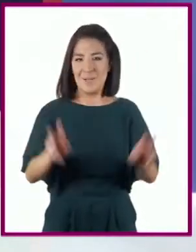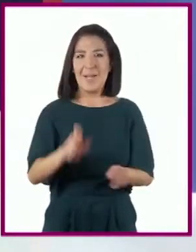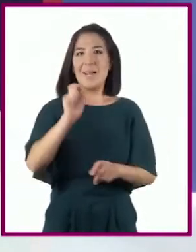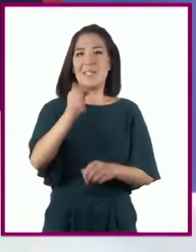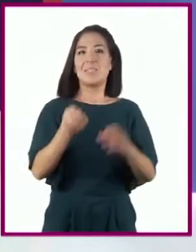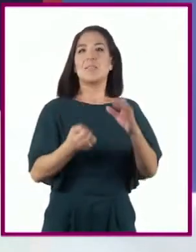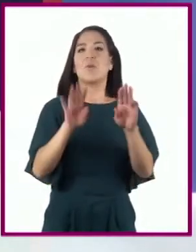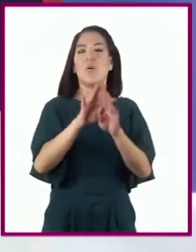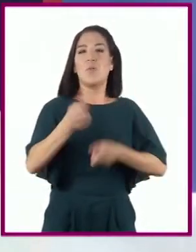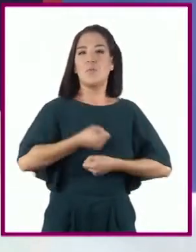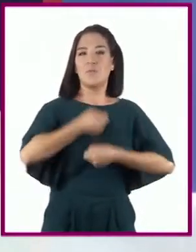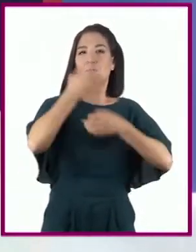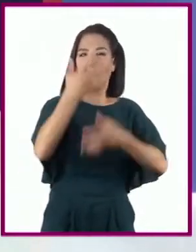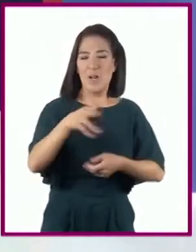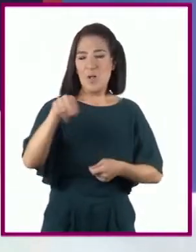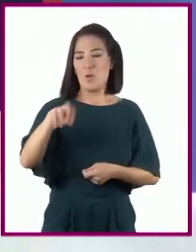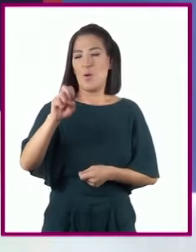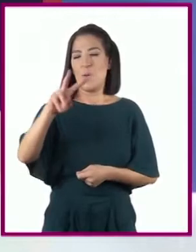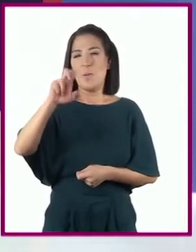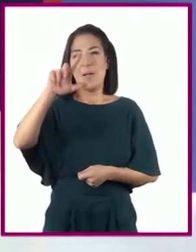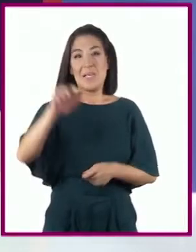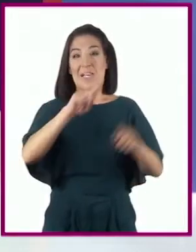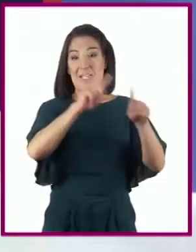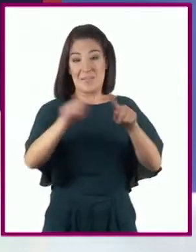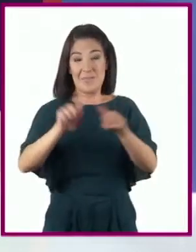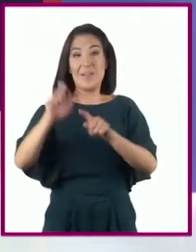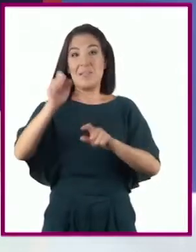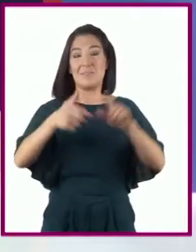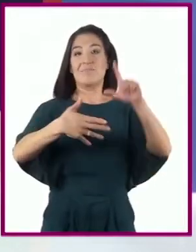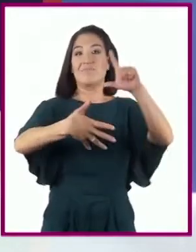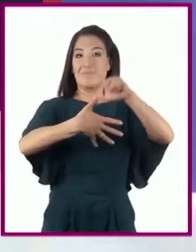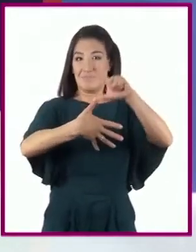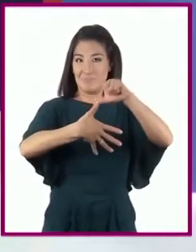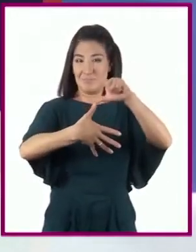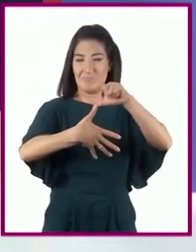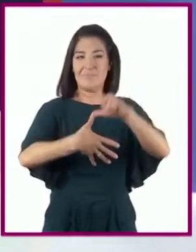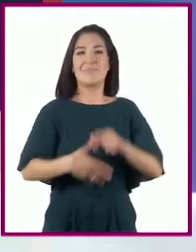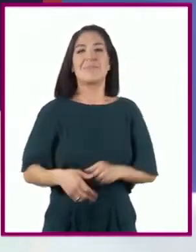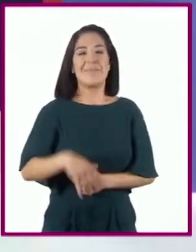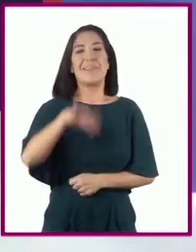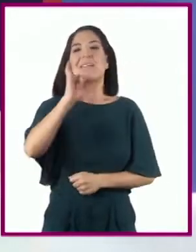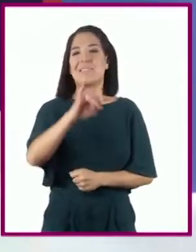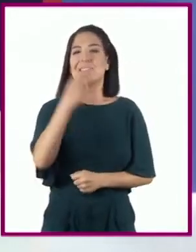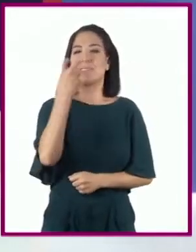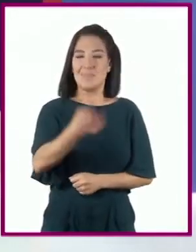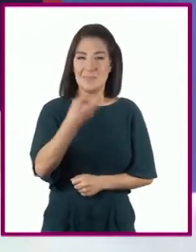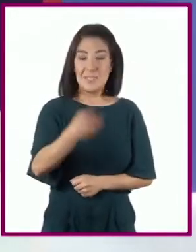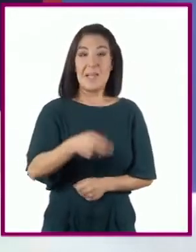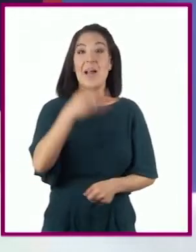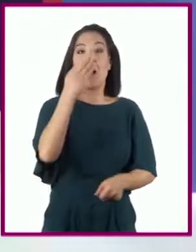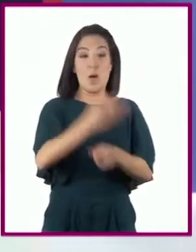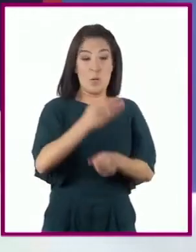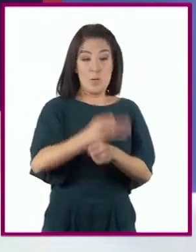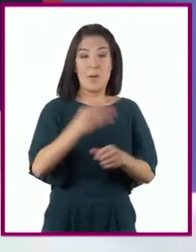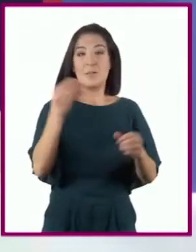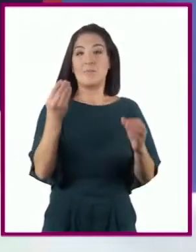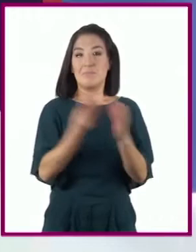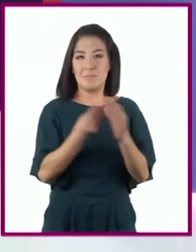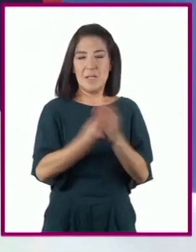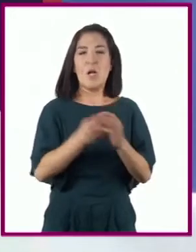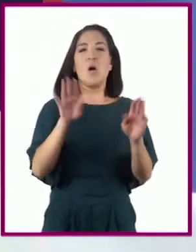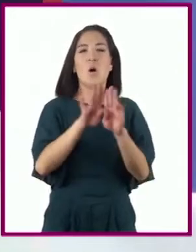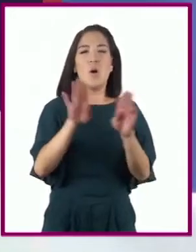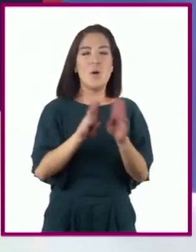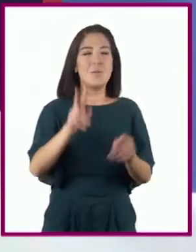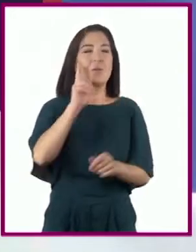de cuentos o novelas de diversos autores latinoamericanos. Así es. En esta sesión vamos a acercarnos